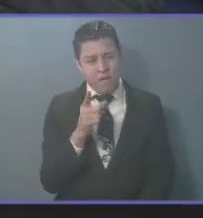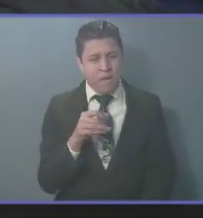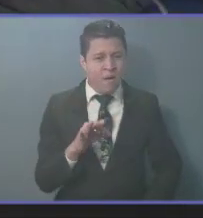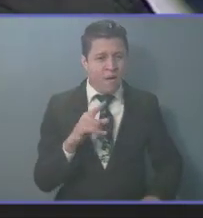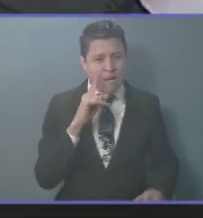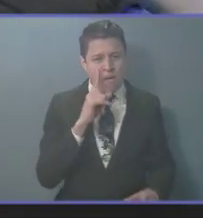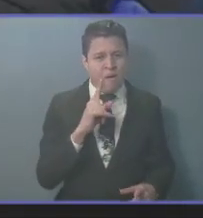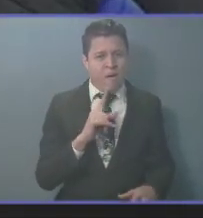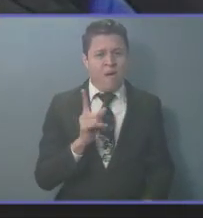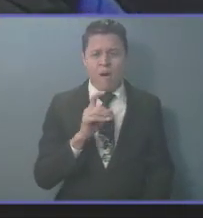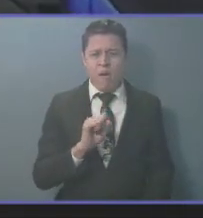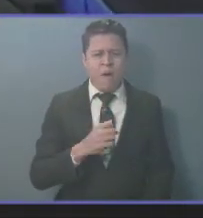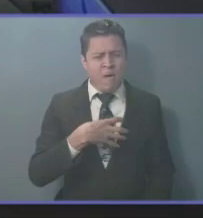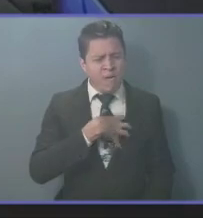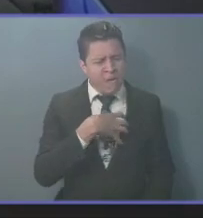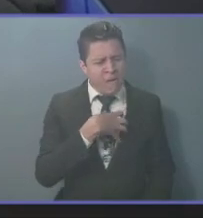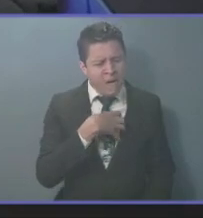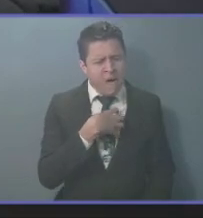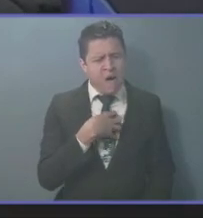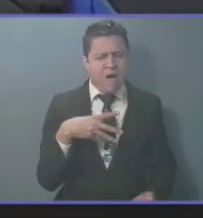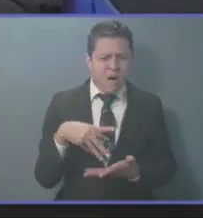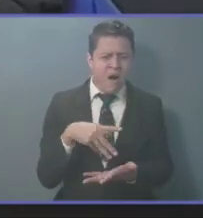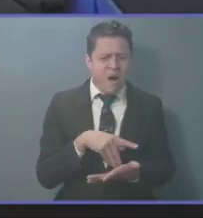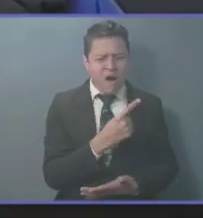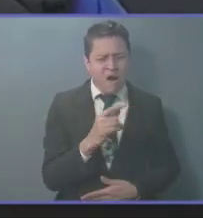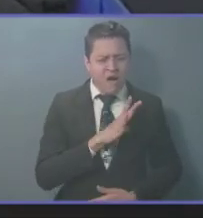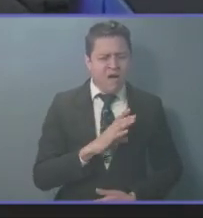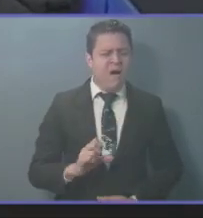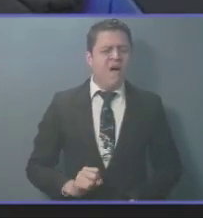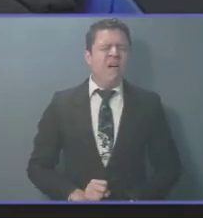reclamo. Pueblo salvadoreño,